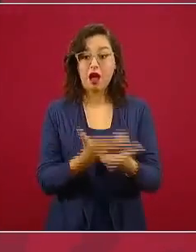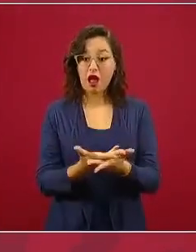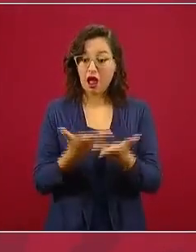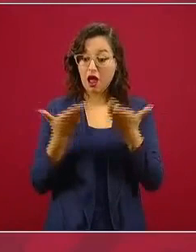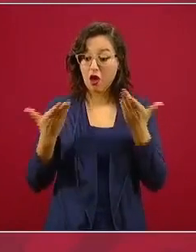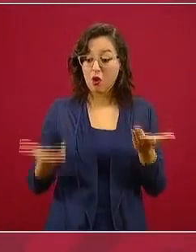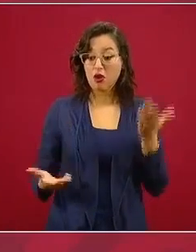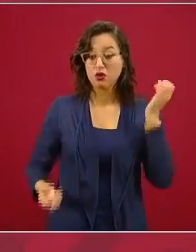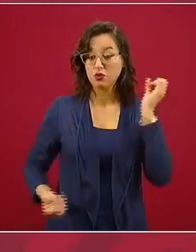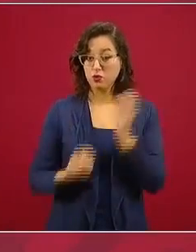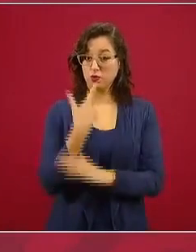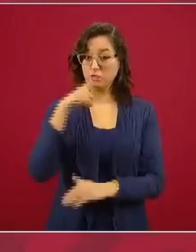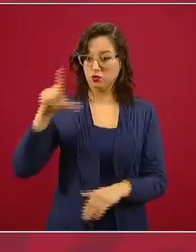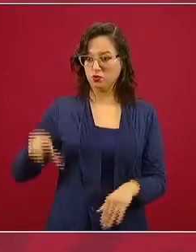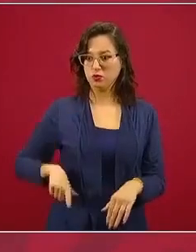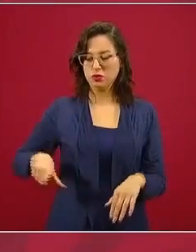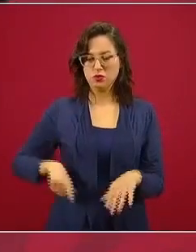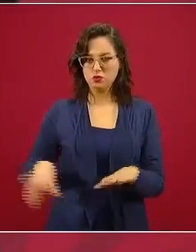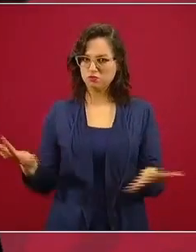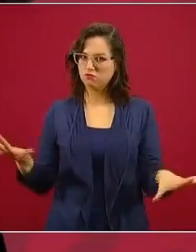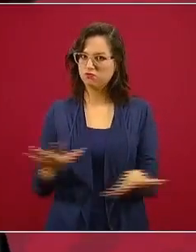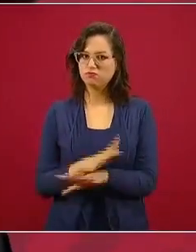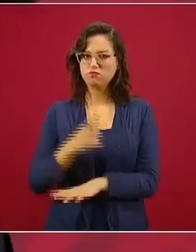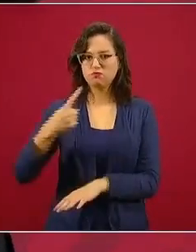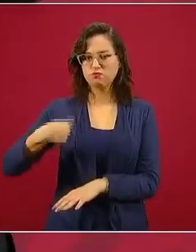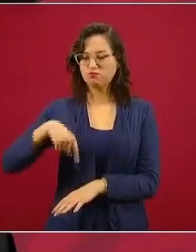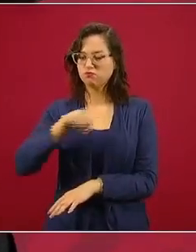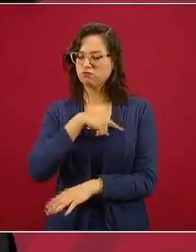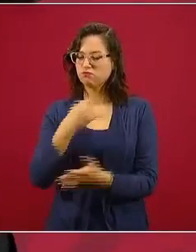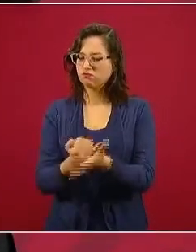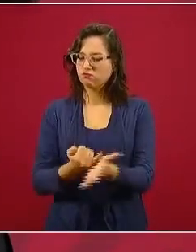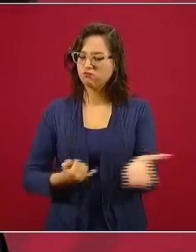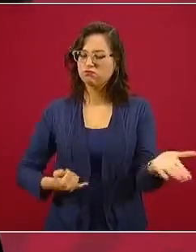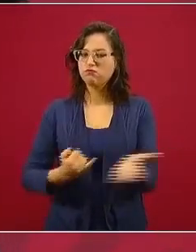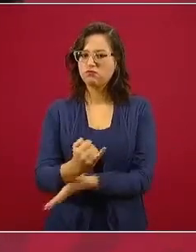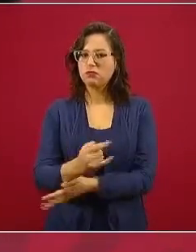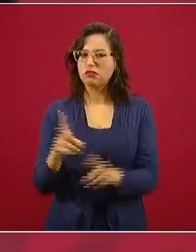que íbamos a aclarar este asunto